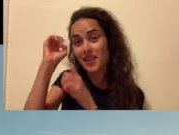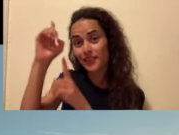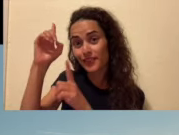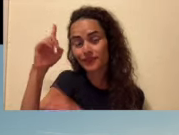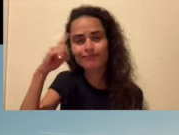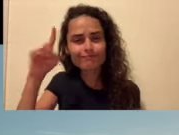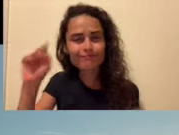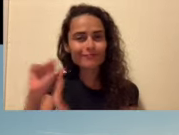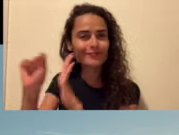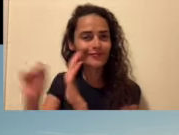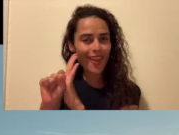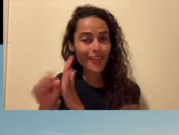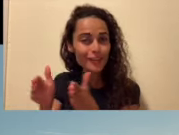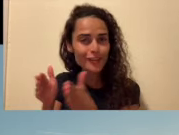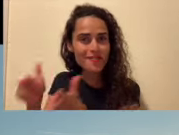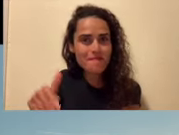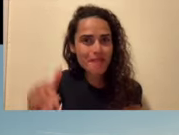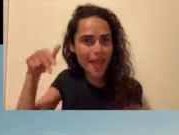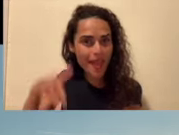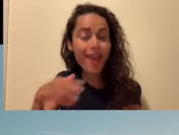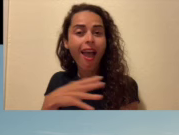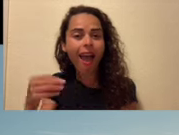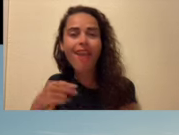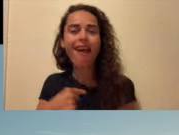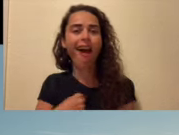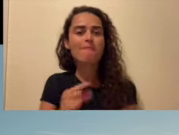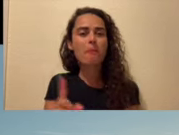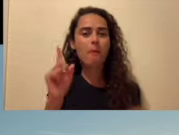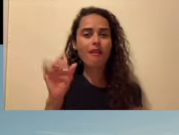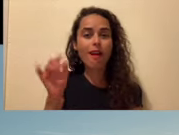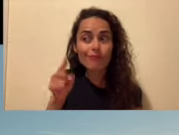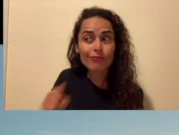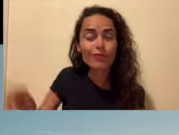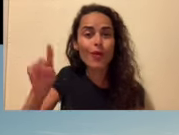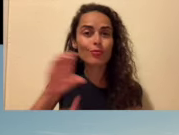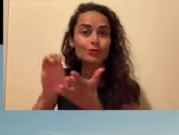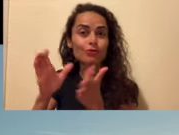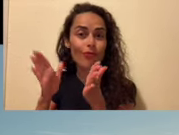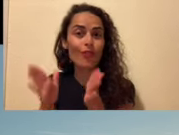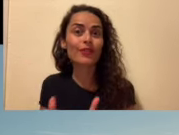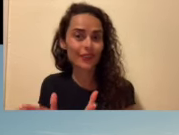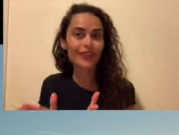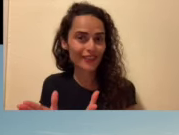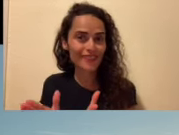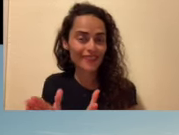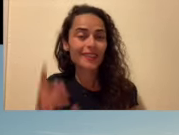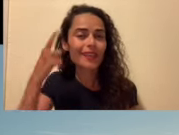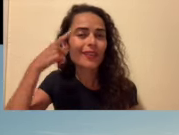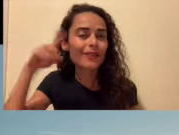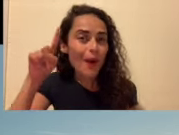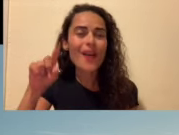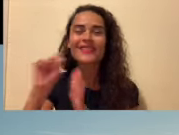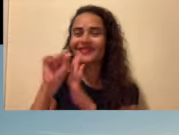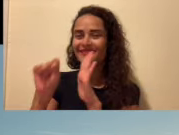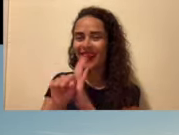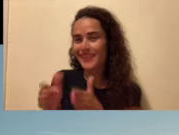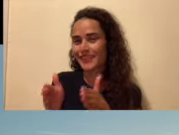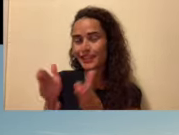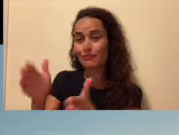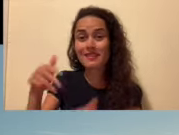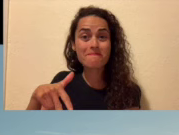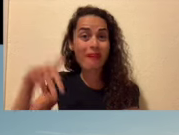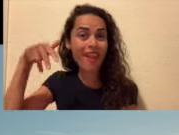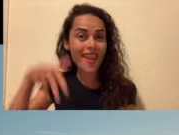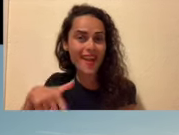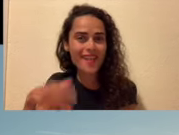of The Little Mermaid. Hola, soy Marisol Cabrera y voy a ser la traductora. Ella es Cecily, la directora de